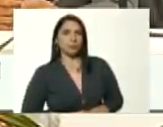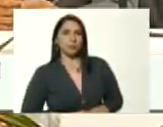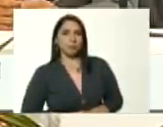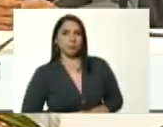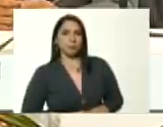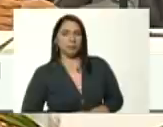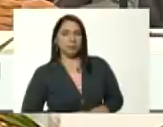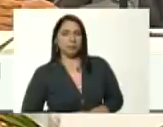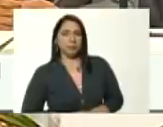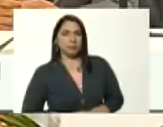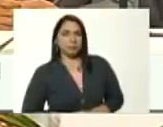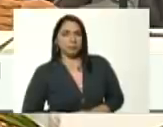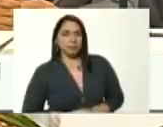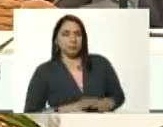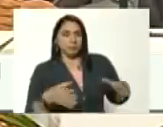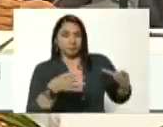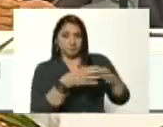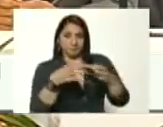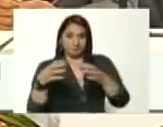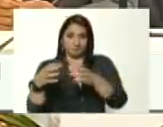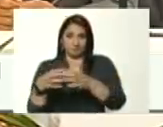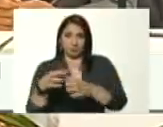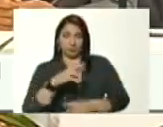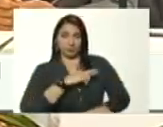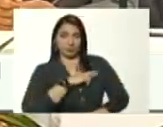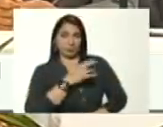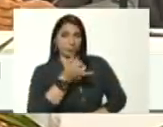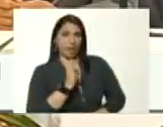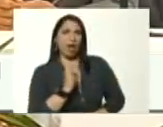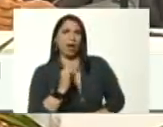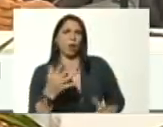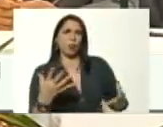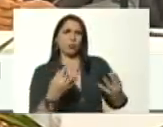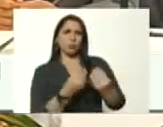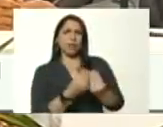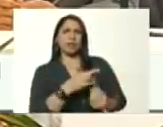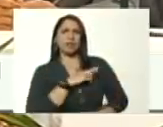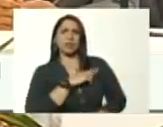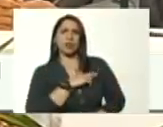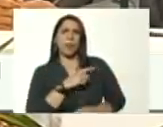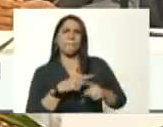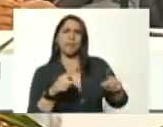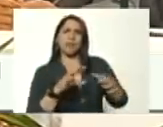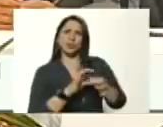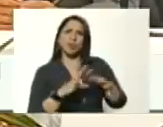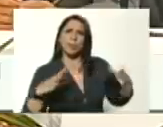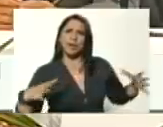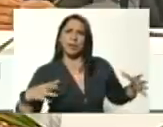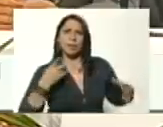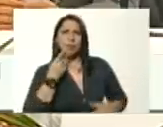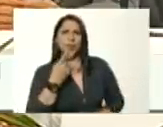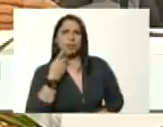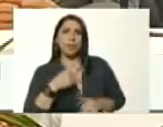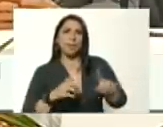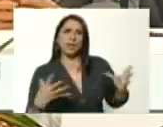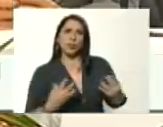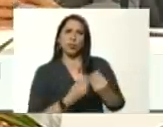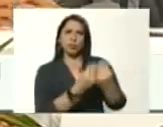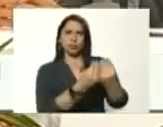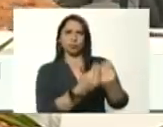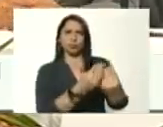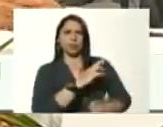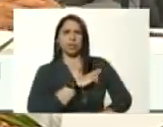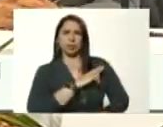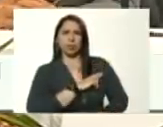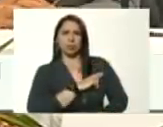congregación religiosa está junta en la religión pero separada en la política pero juntos en la religión con ejemplo